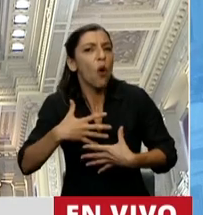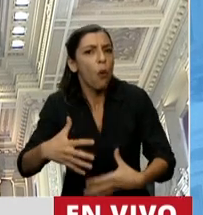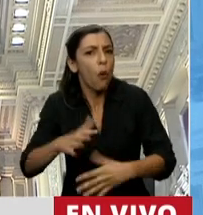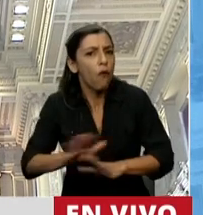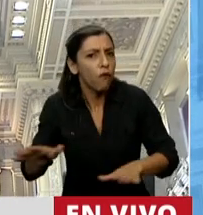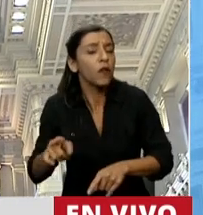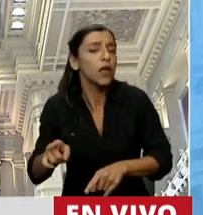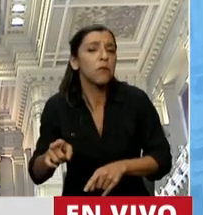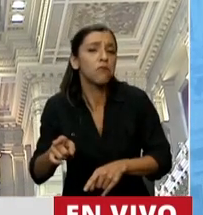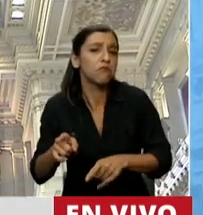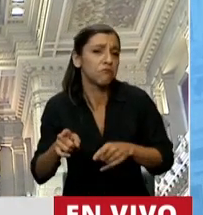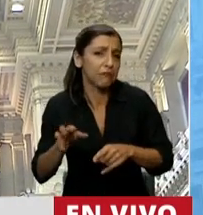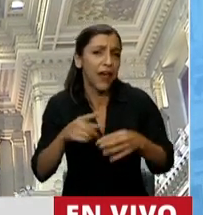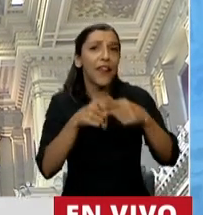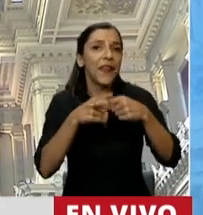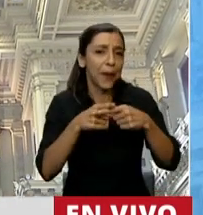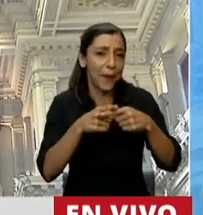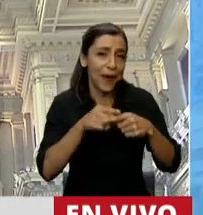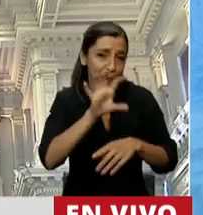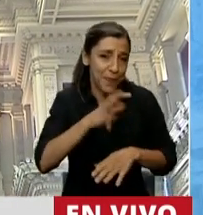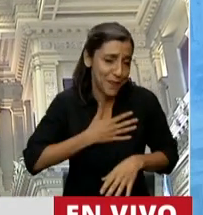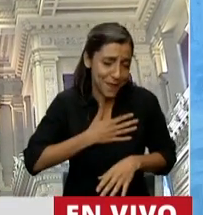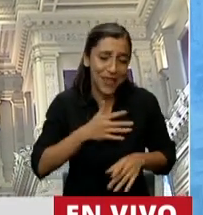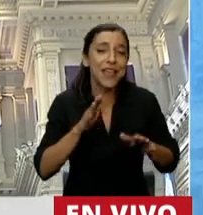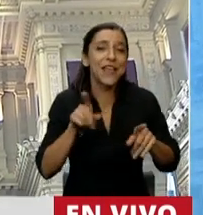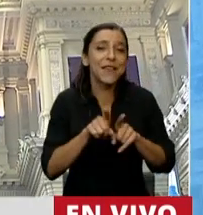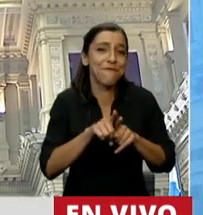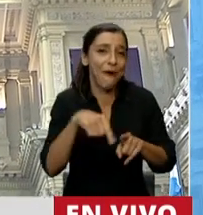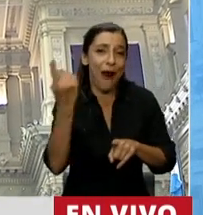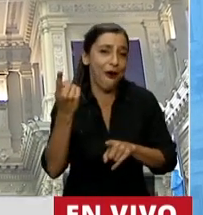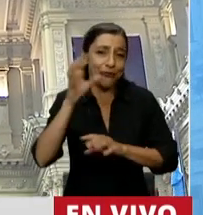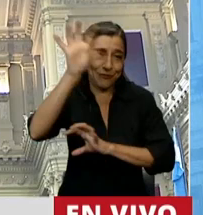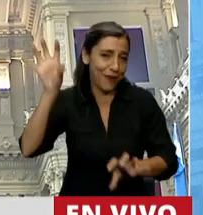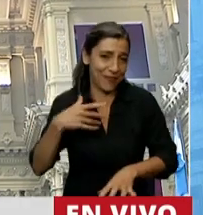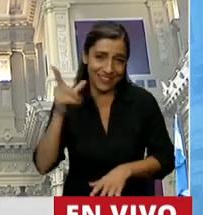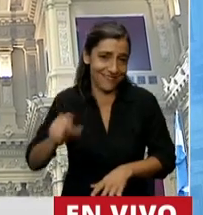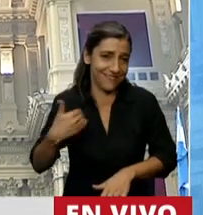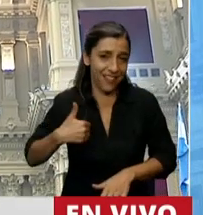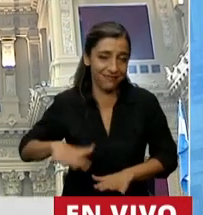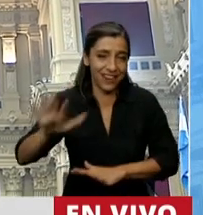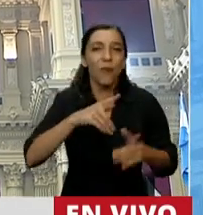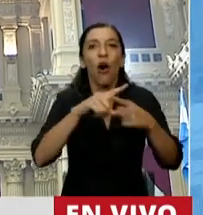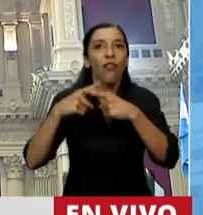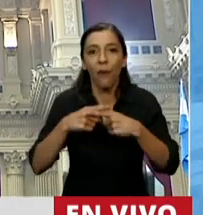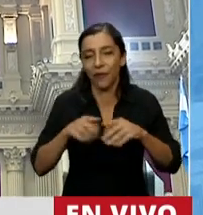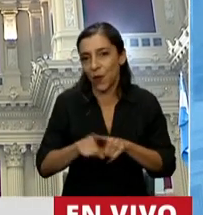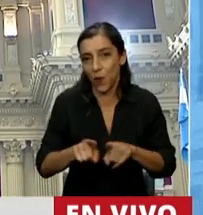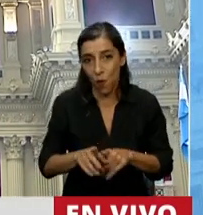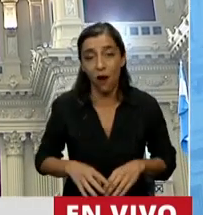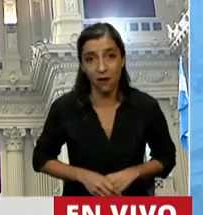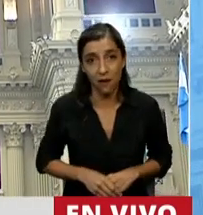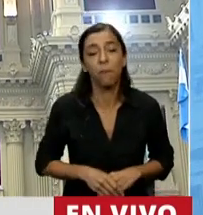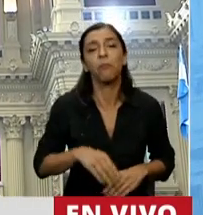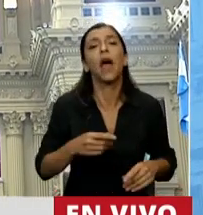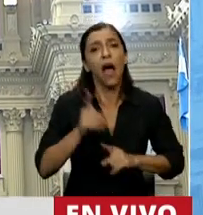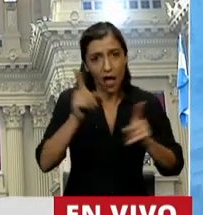el país, pero donde hay una diferencia de aquellos que lo pudieron hacer dentro de las posibilidades del acceso a la salud